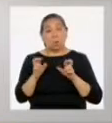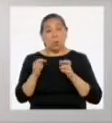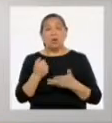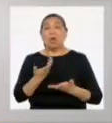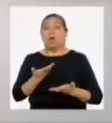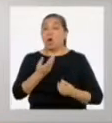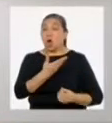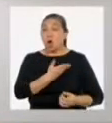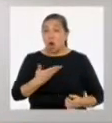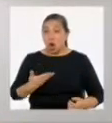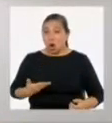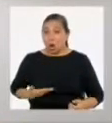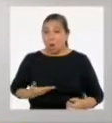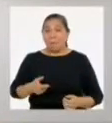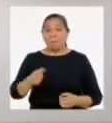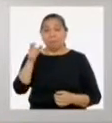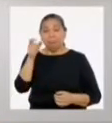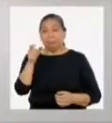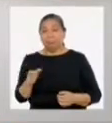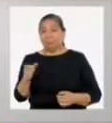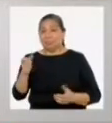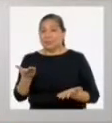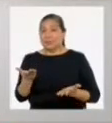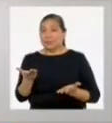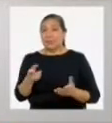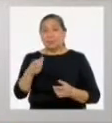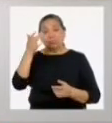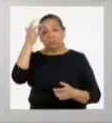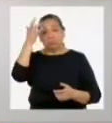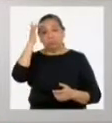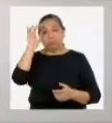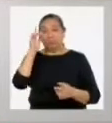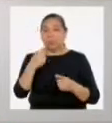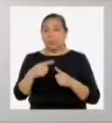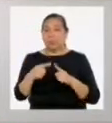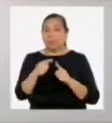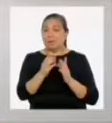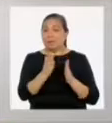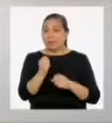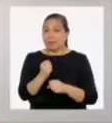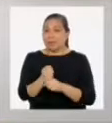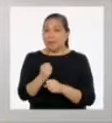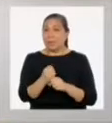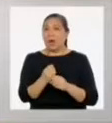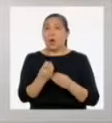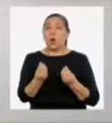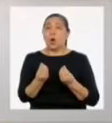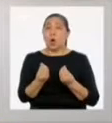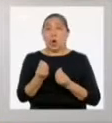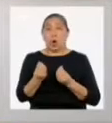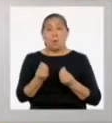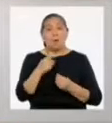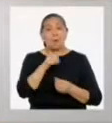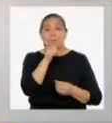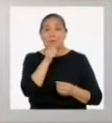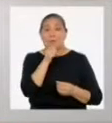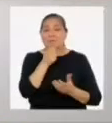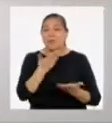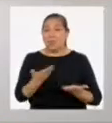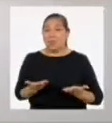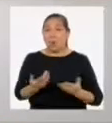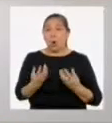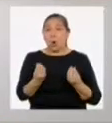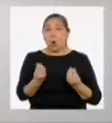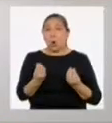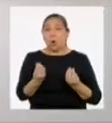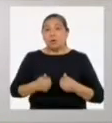público como gobernantas, funcionarias y expertas en diversas disciplinas, como en el ámbito privado, es